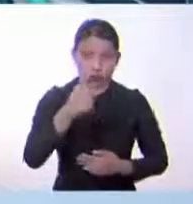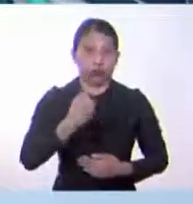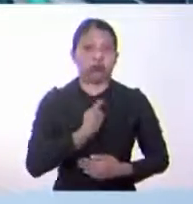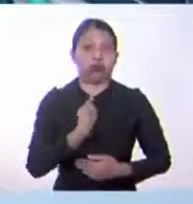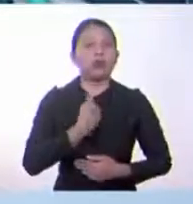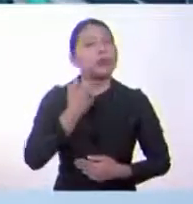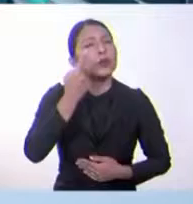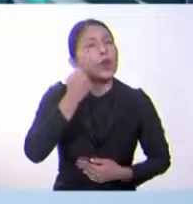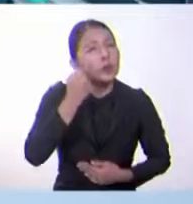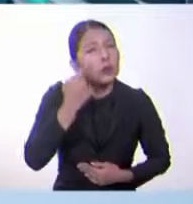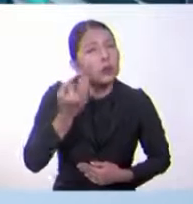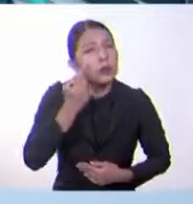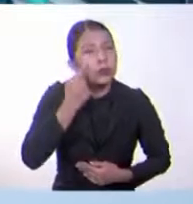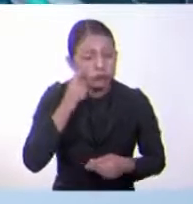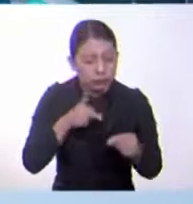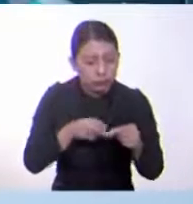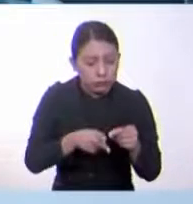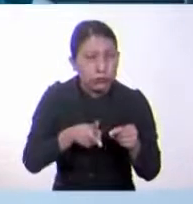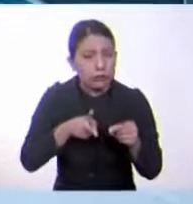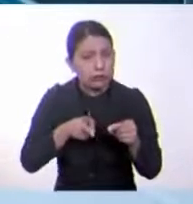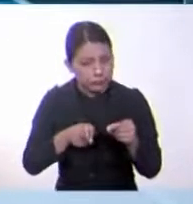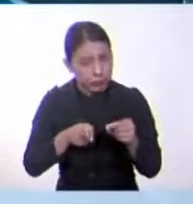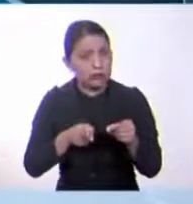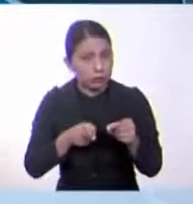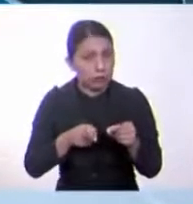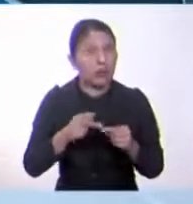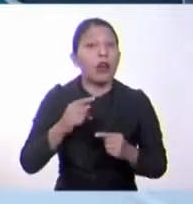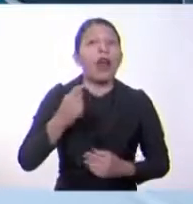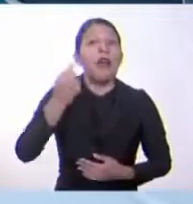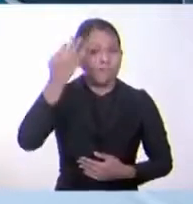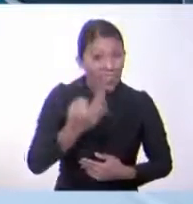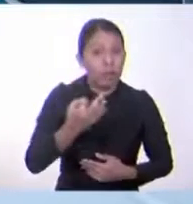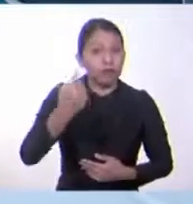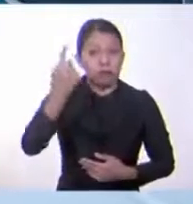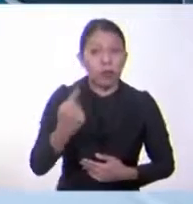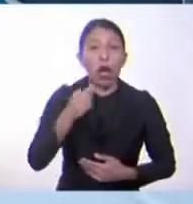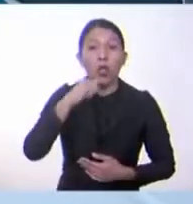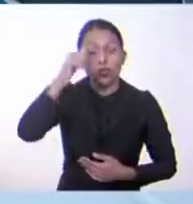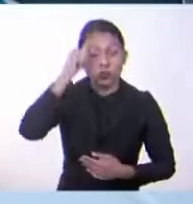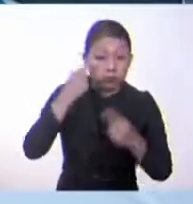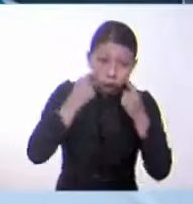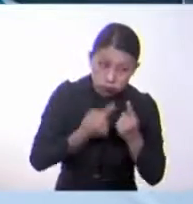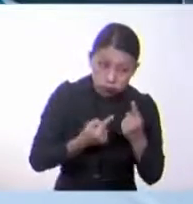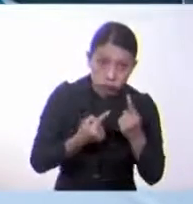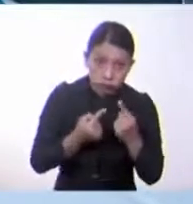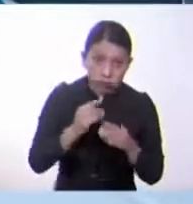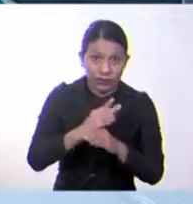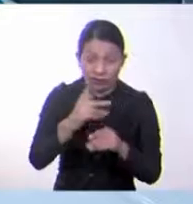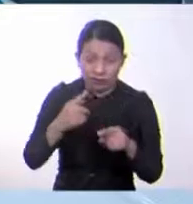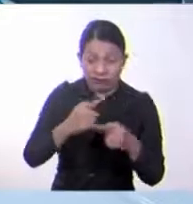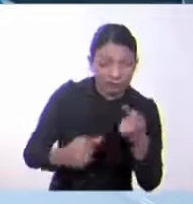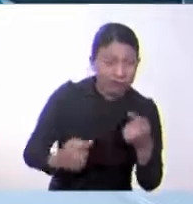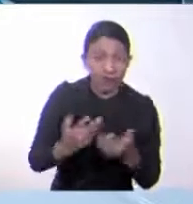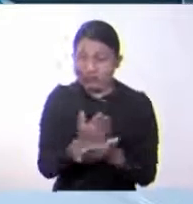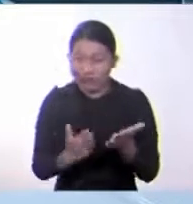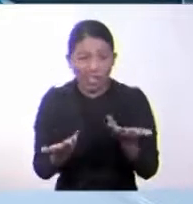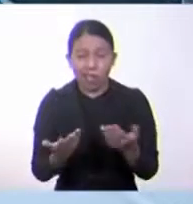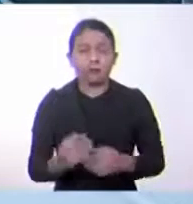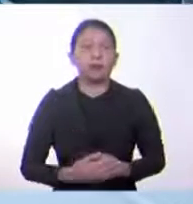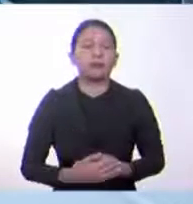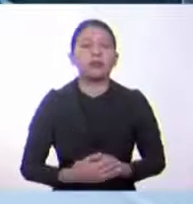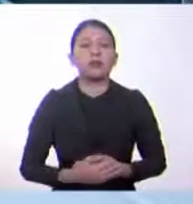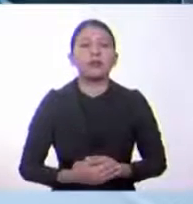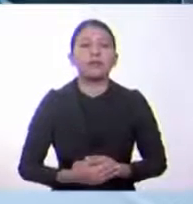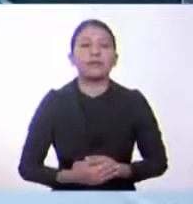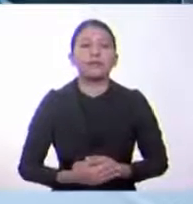ten mucho cuidado y tiene que estar bajo la supervisión de tus padres o de un adulto responsable. Nota que una